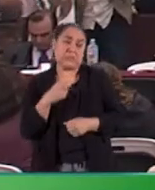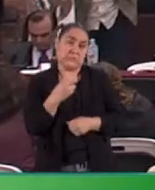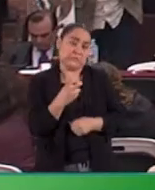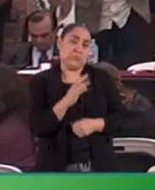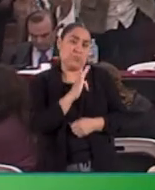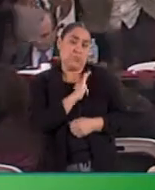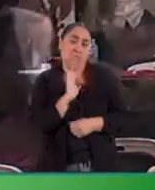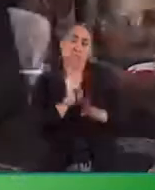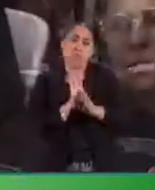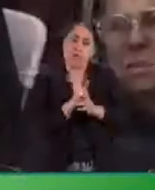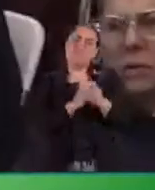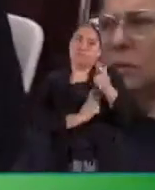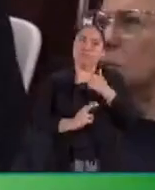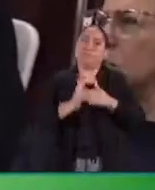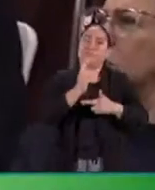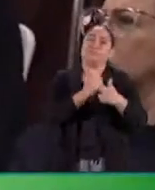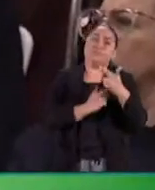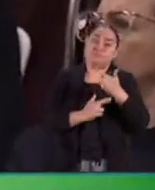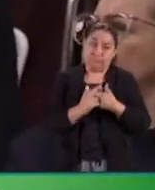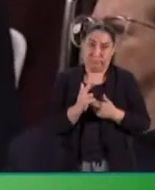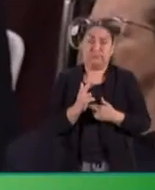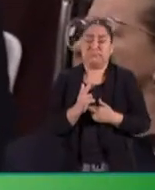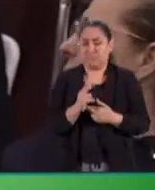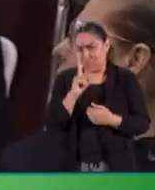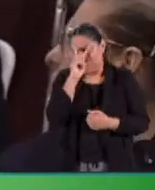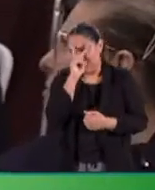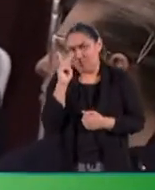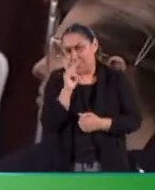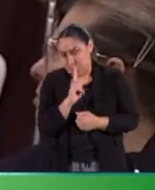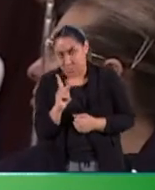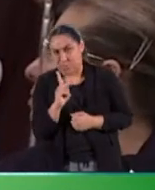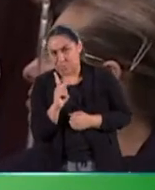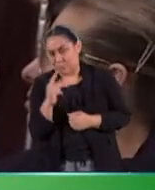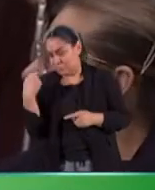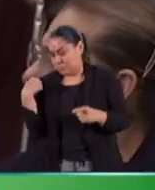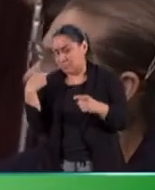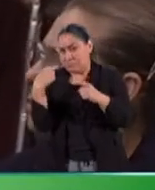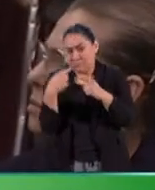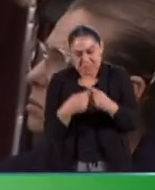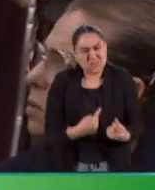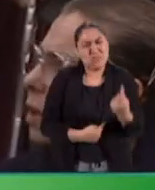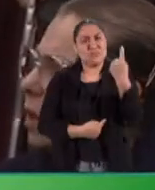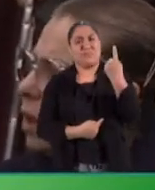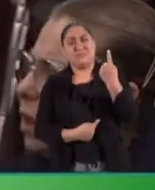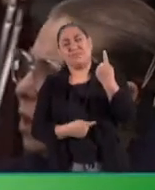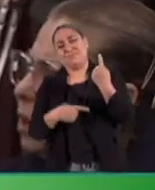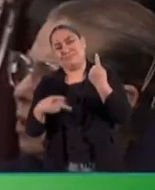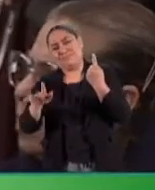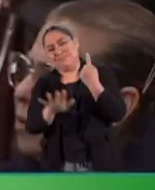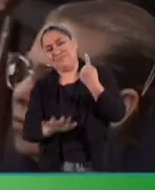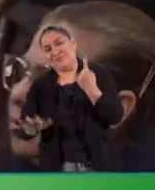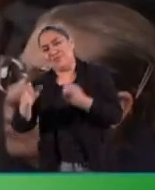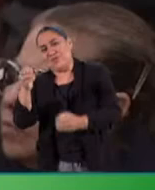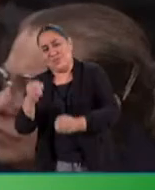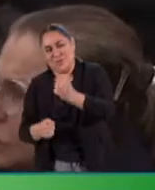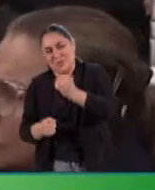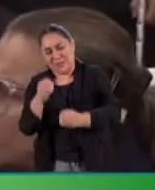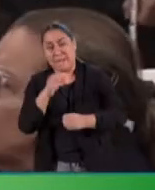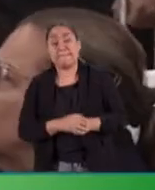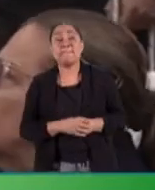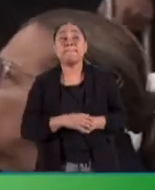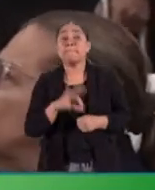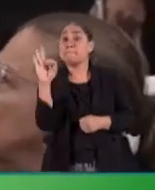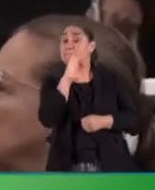retrocesos más significativos e impactantes que hemos tenido en los últimos años en la justicia mexicana de